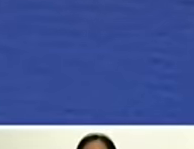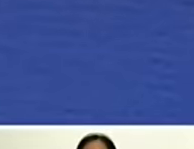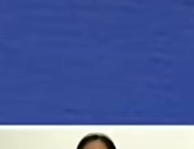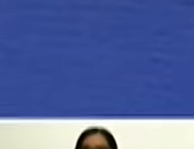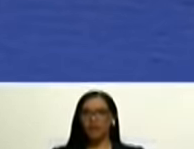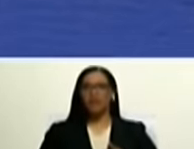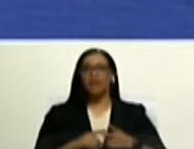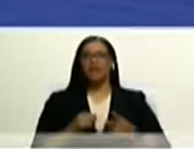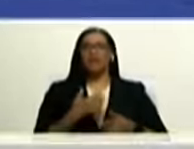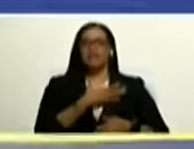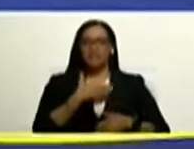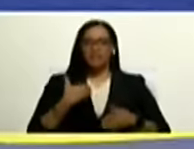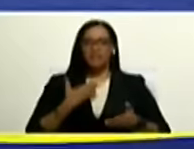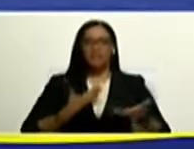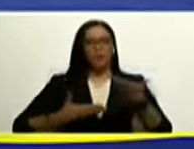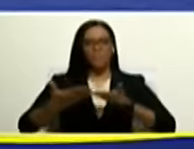quise compartir